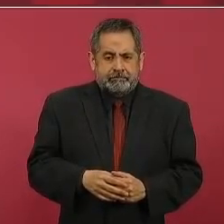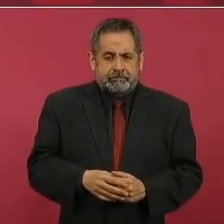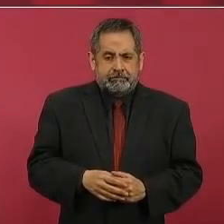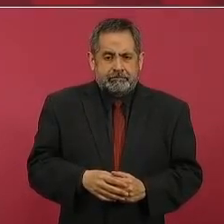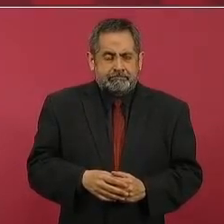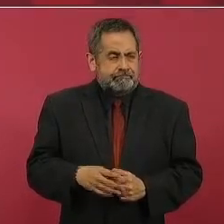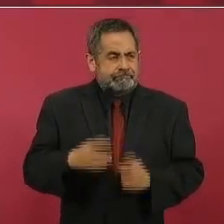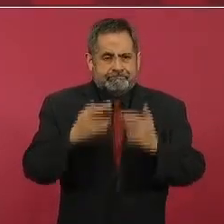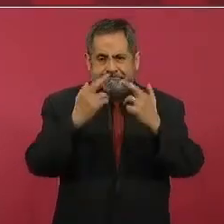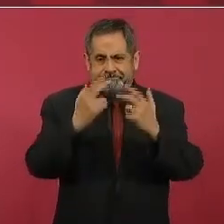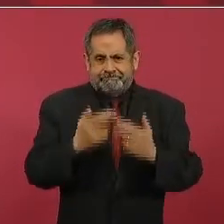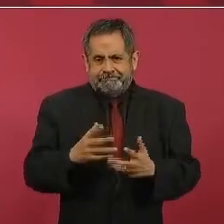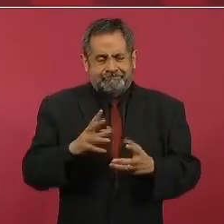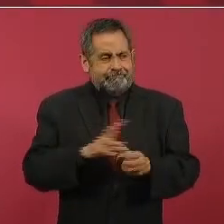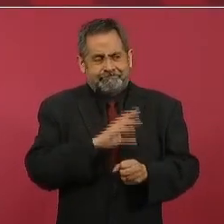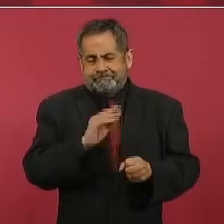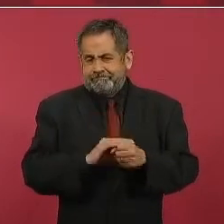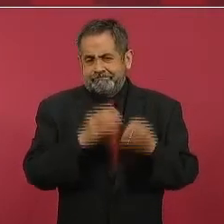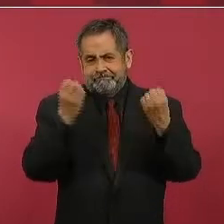destruido.